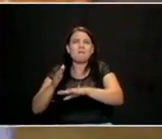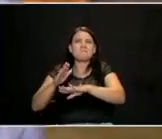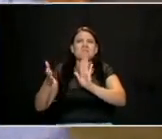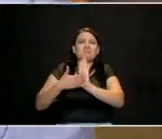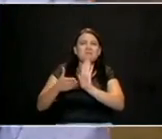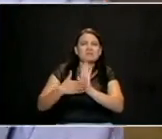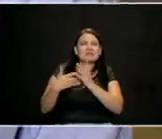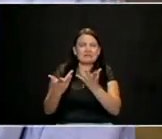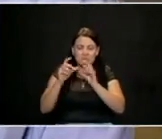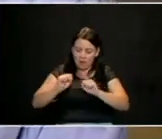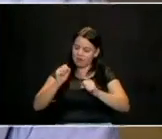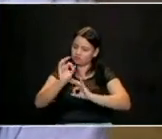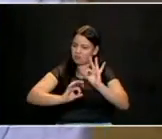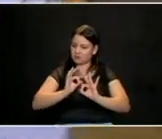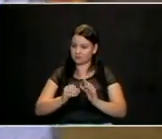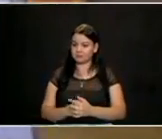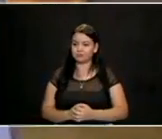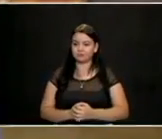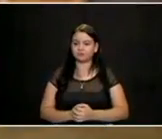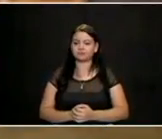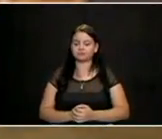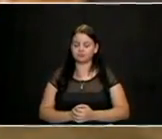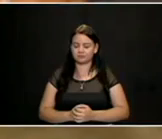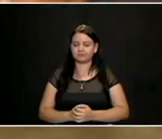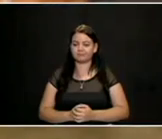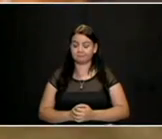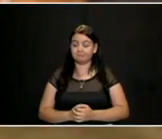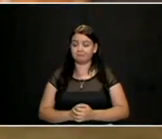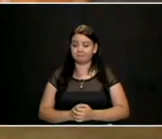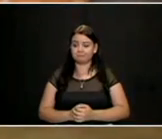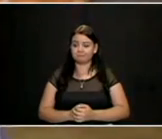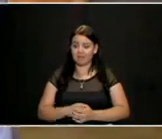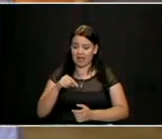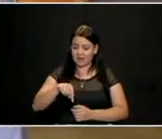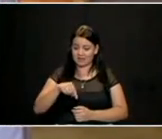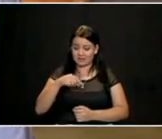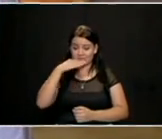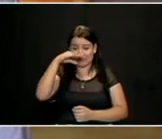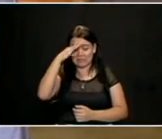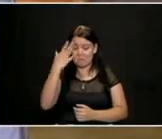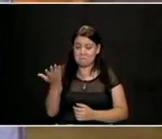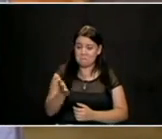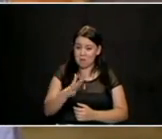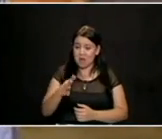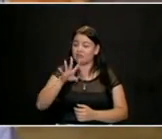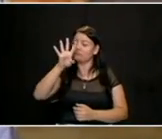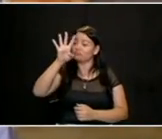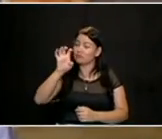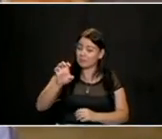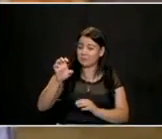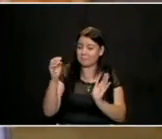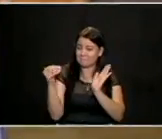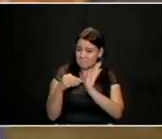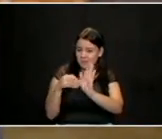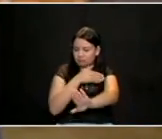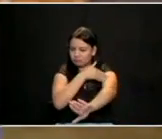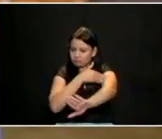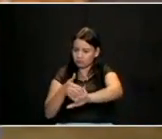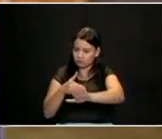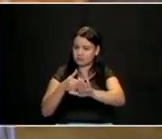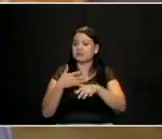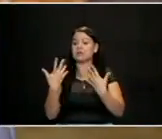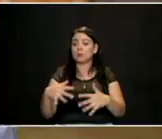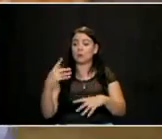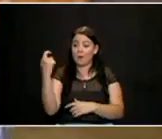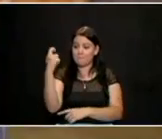que es modelo, La Perla, tiene una inversión más o menos anual de 9 mil millones de pesos. En el año 2018 se